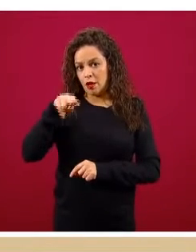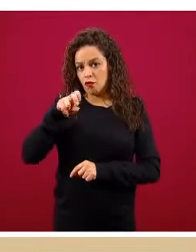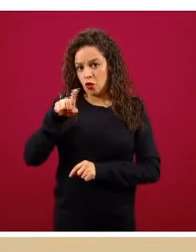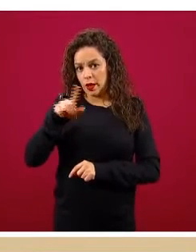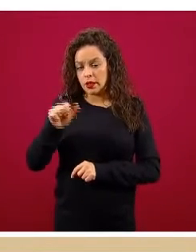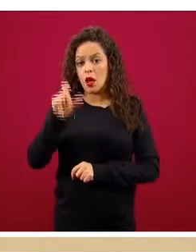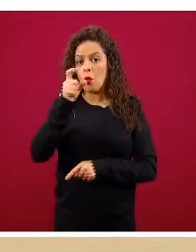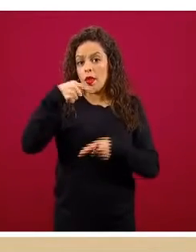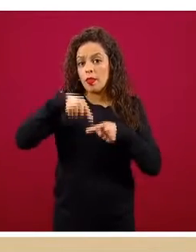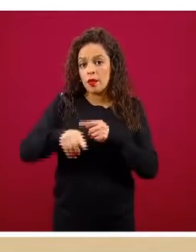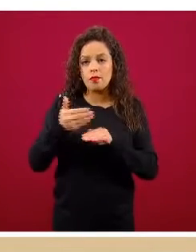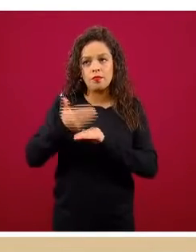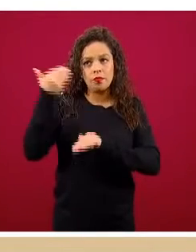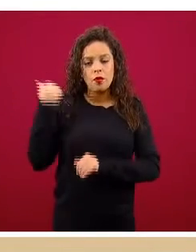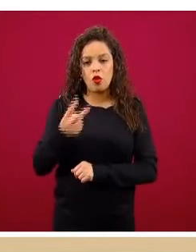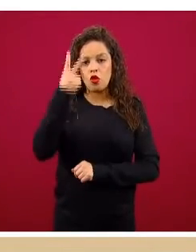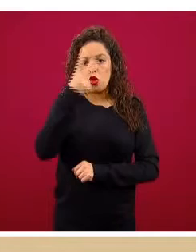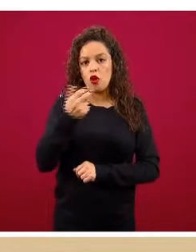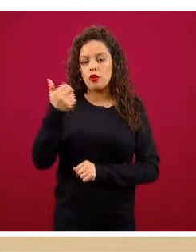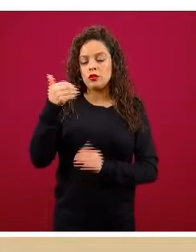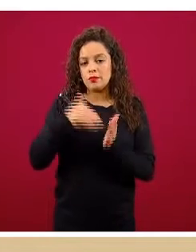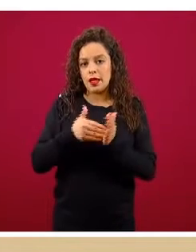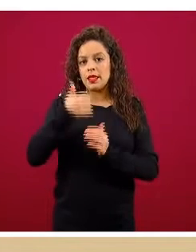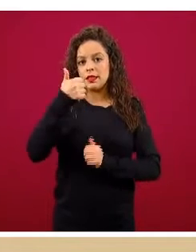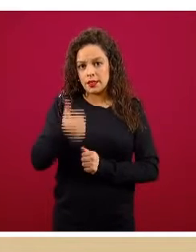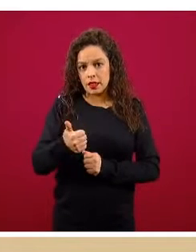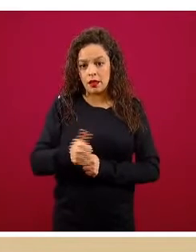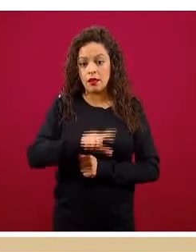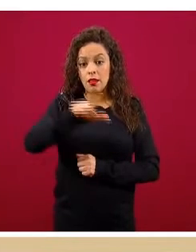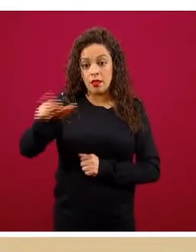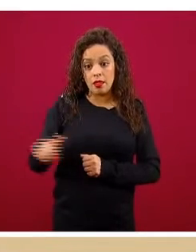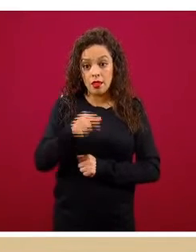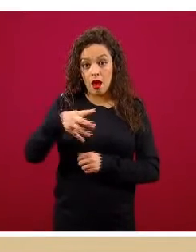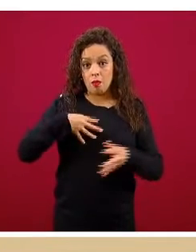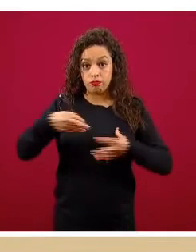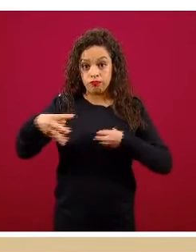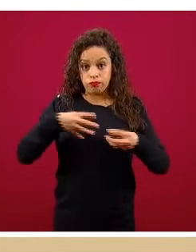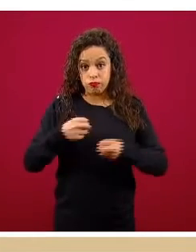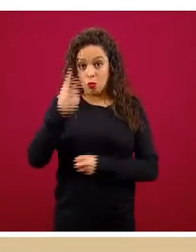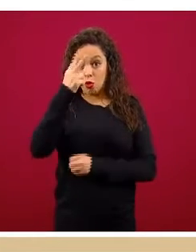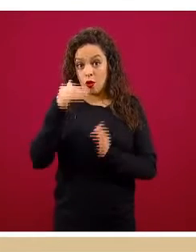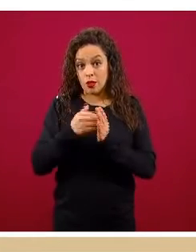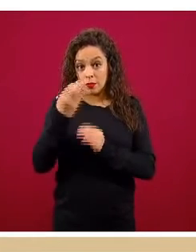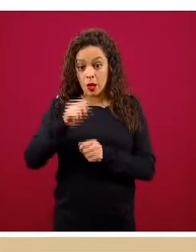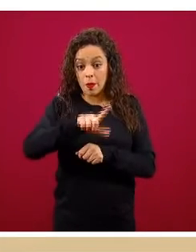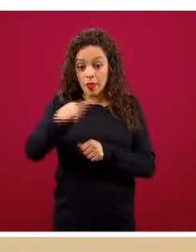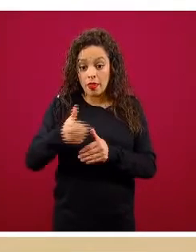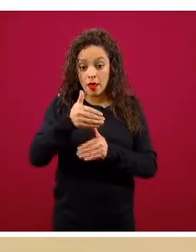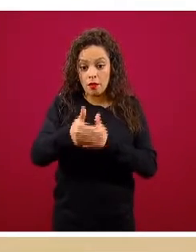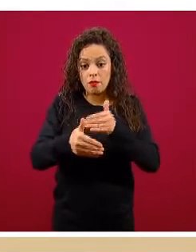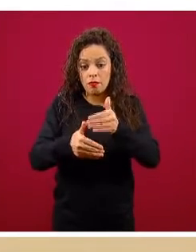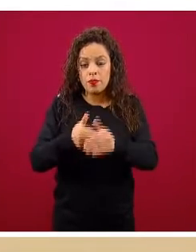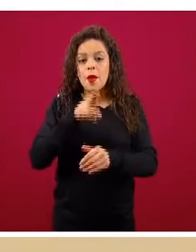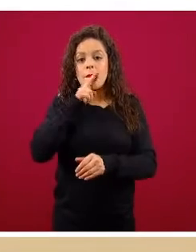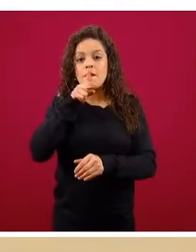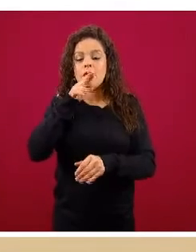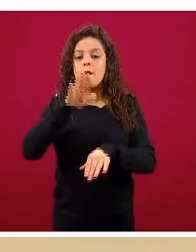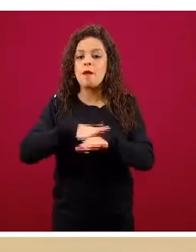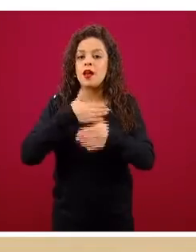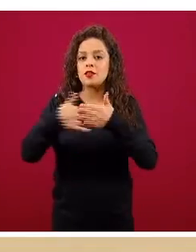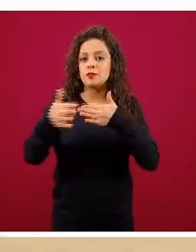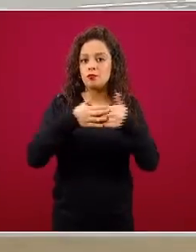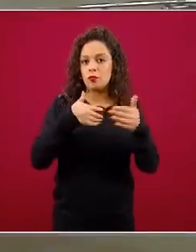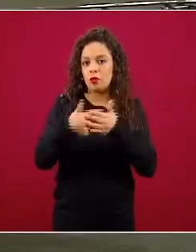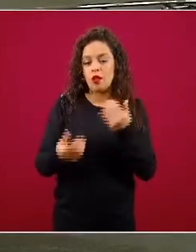se perfeccionó en los años previos a la pandemia de influenza y luego se ha ido manteniendo actualizado y moderno.